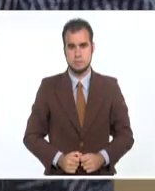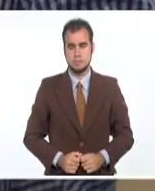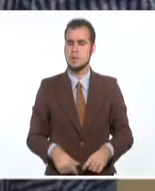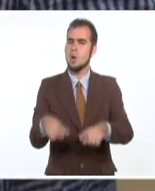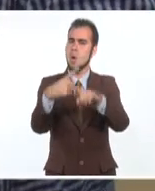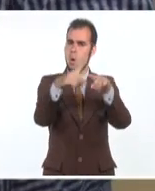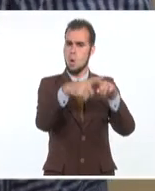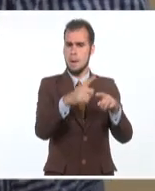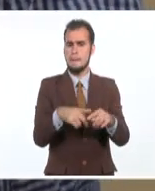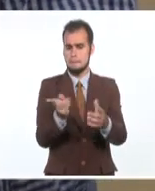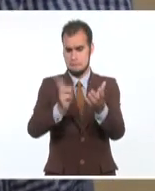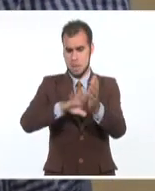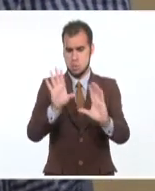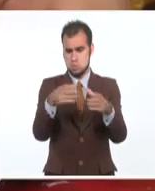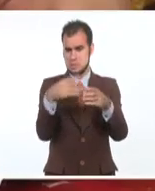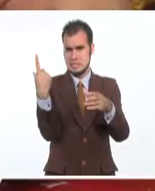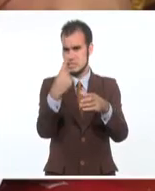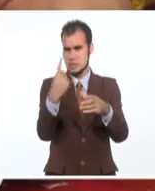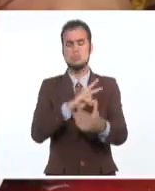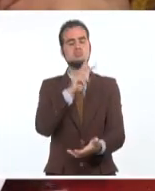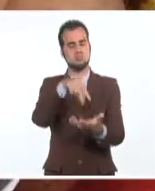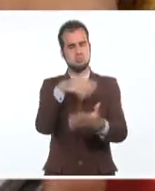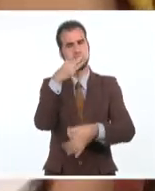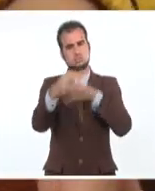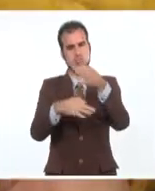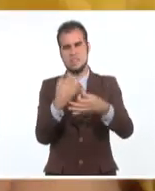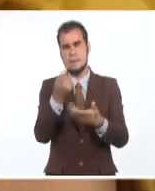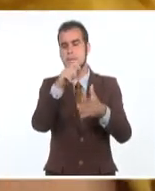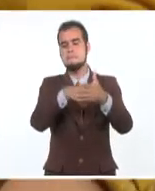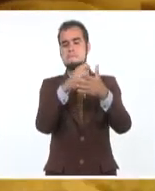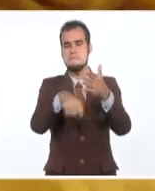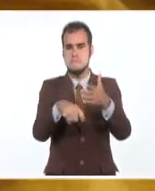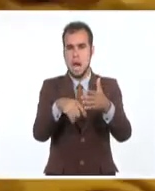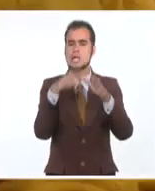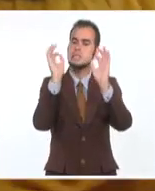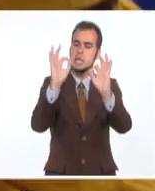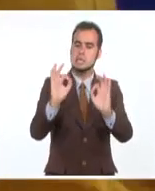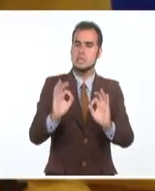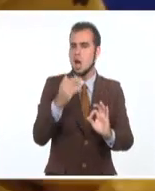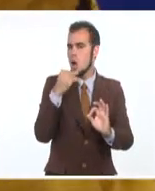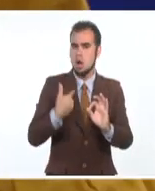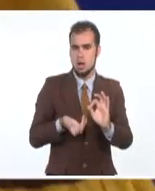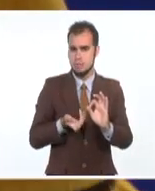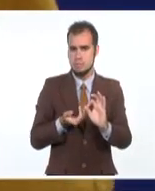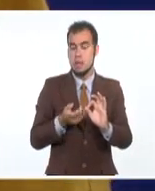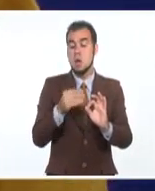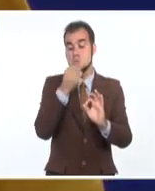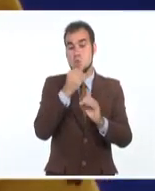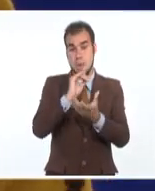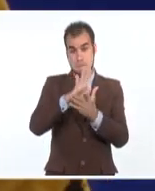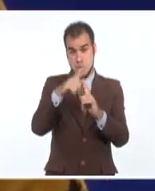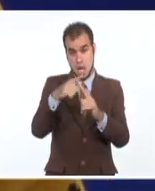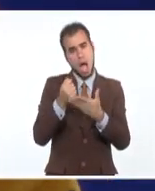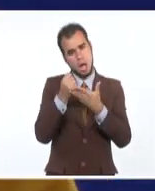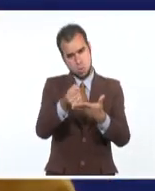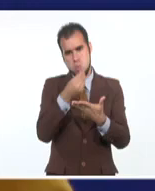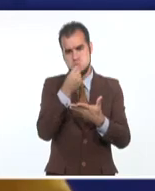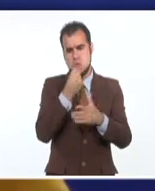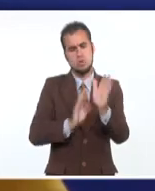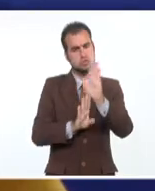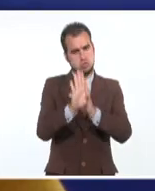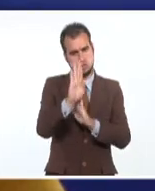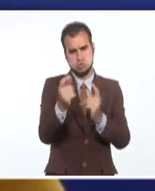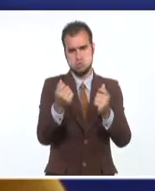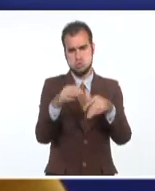secretariado del Comité Central expusieron las estrategias a seguir en cada esfera y el aporte de la provincia para avanzar tanto en la batalla económica